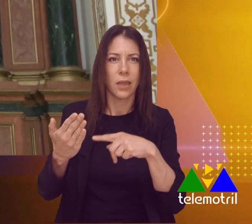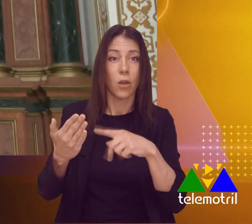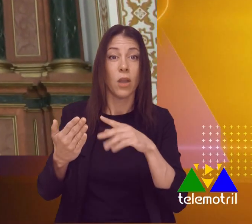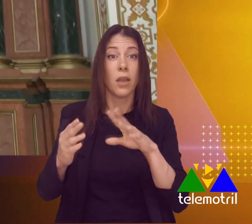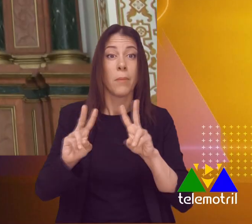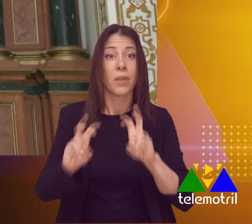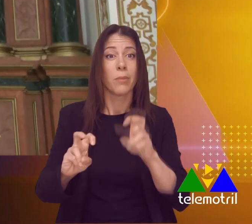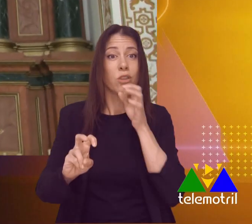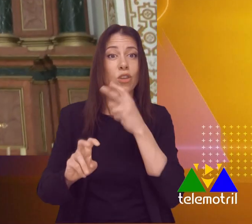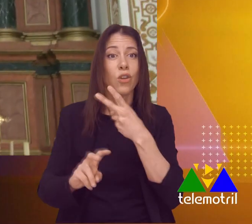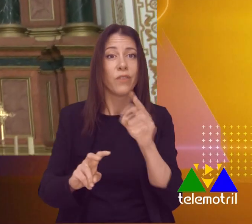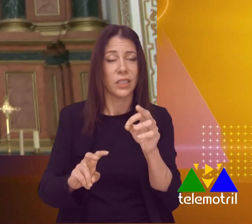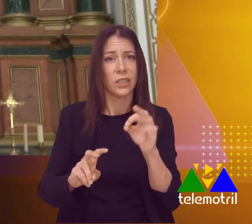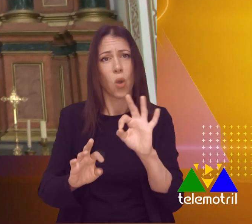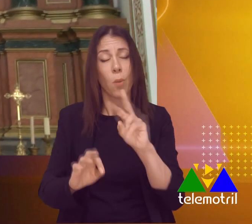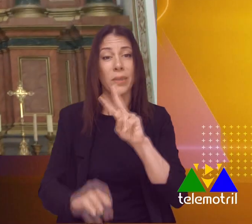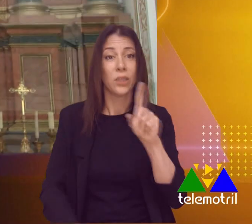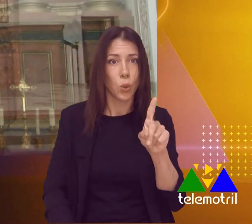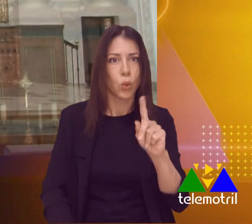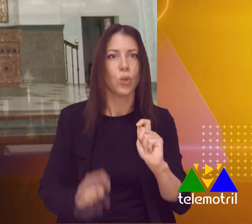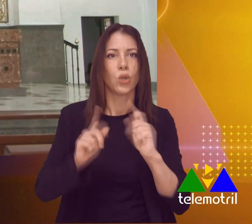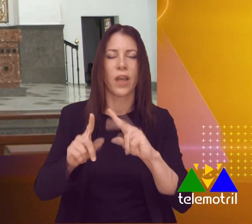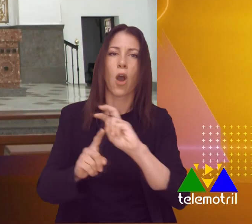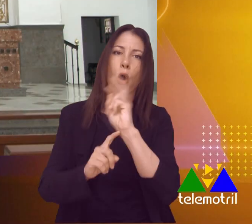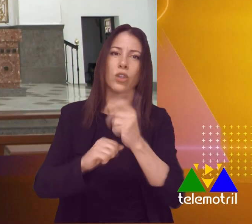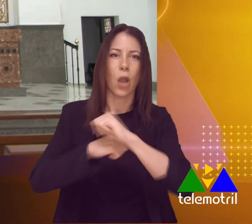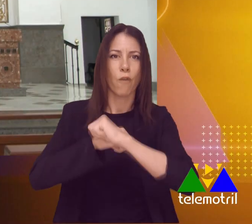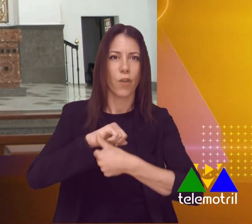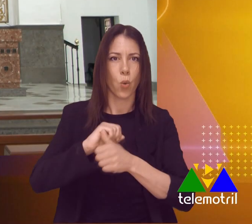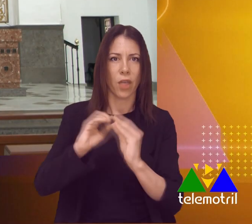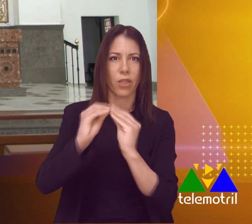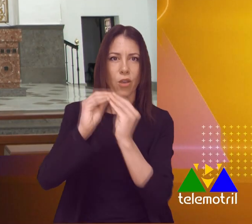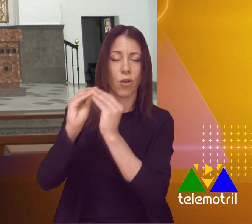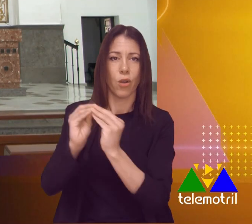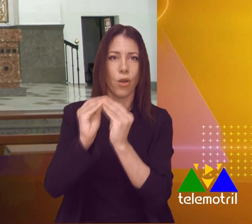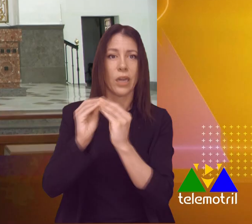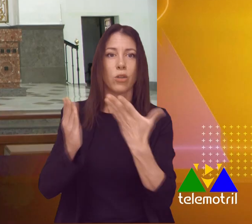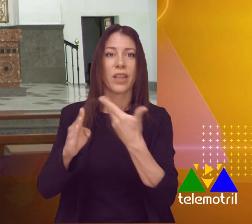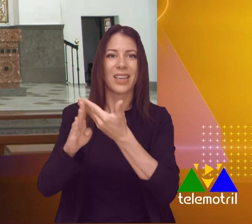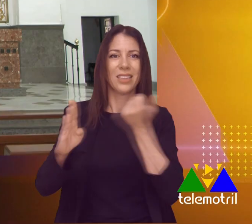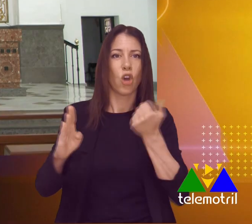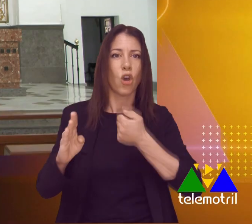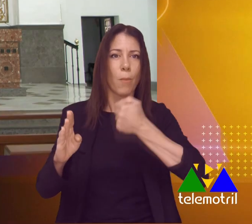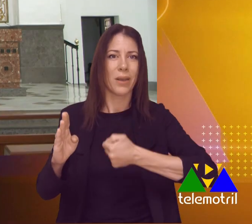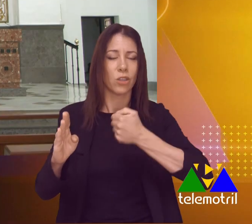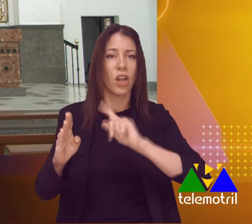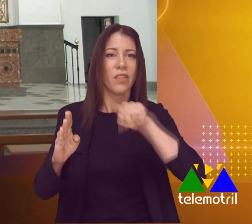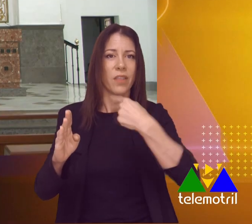principios del siglo XX del siglo XXI se le dio otra configuración. Se quitó el retablo de Buen Pastor, se subió hacia